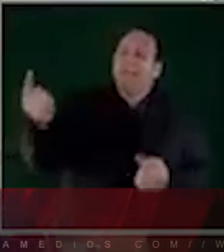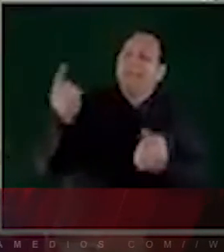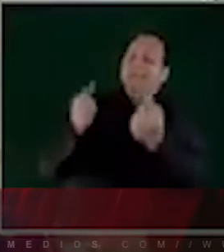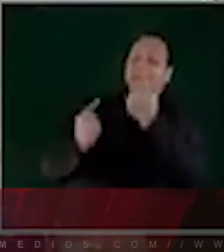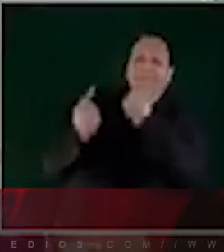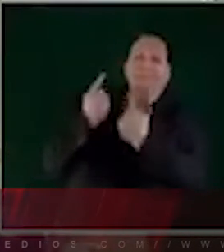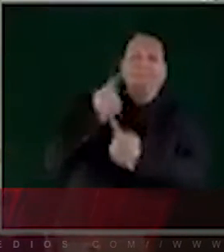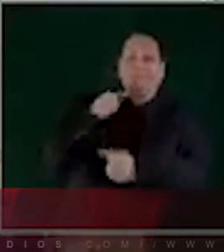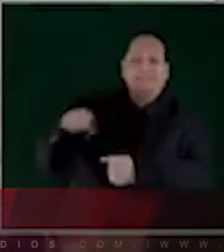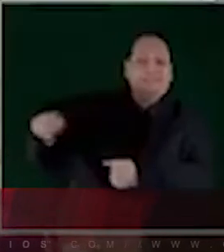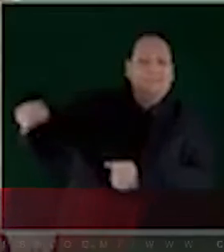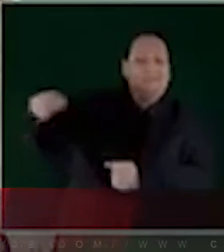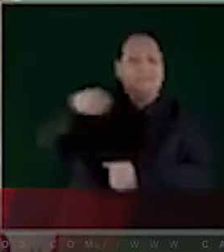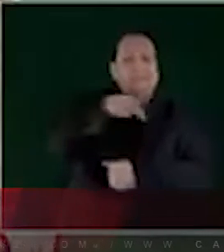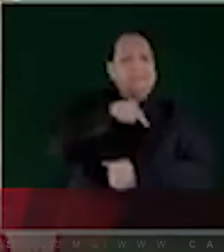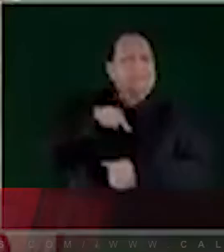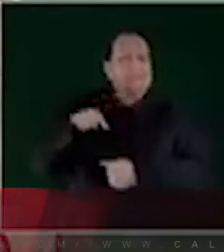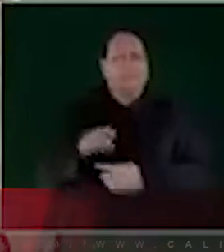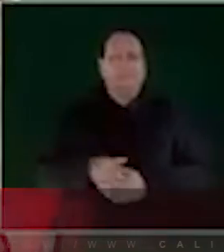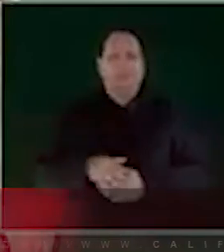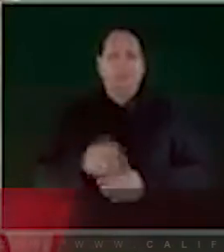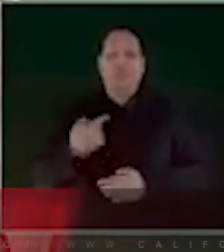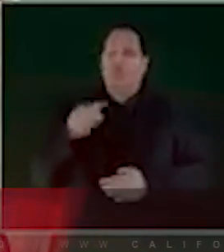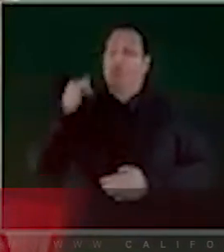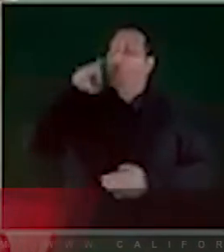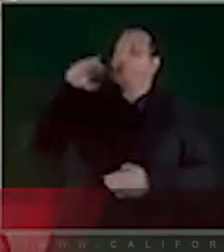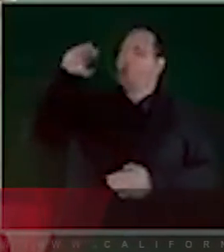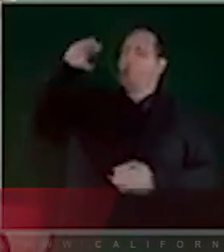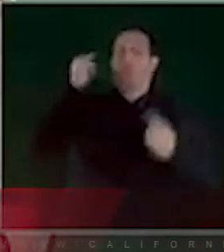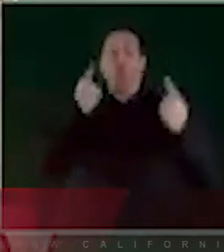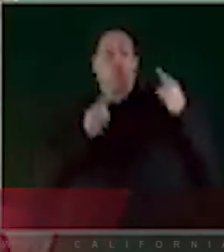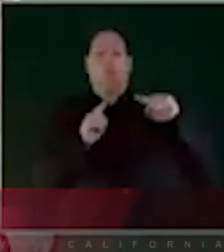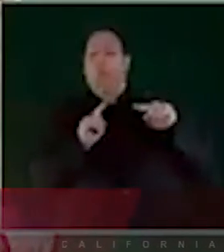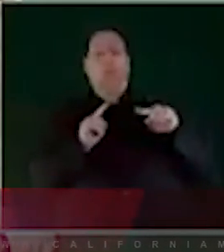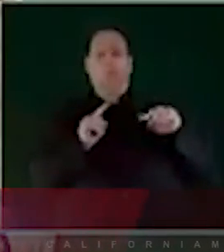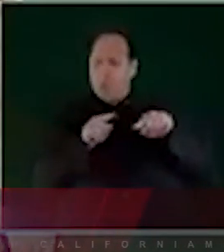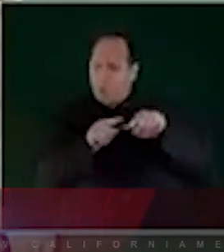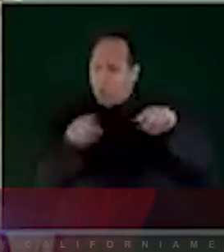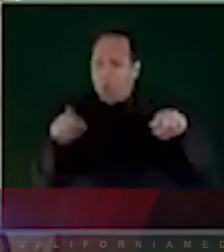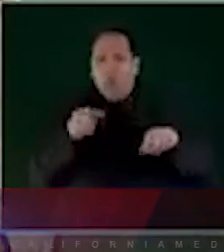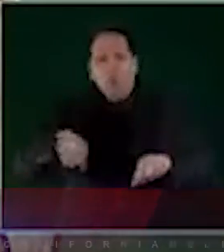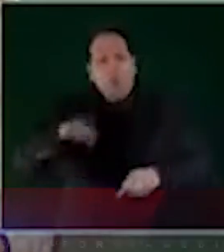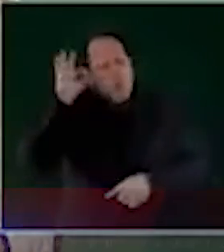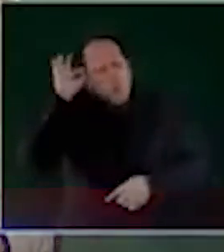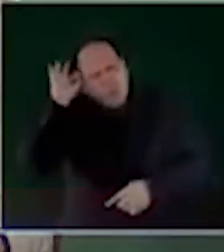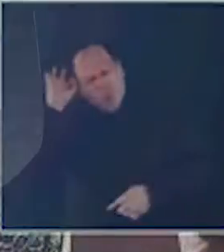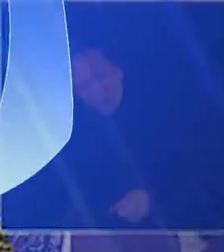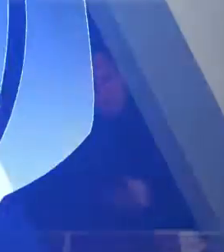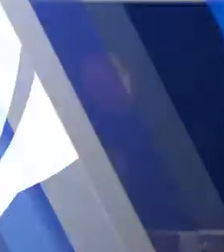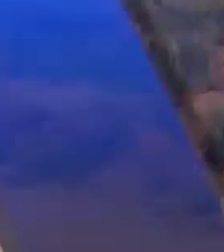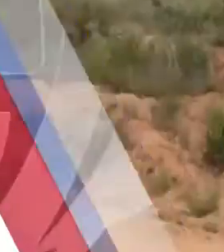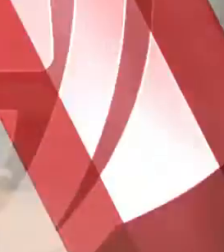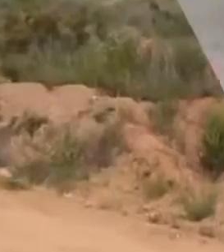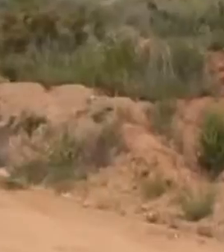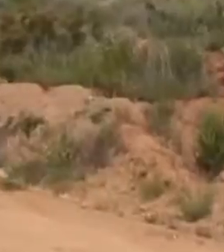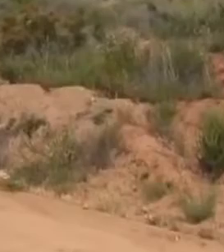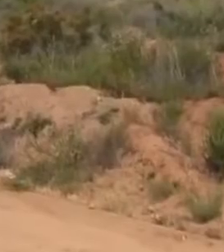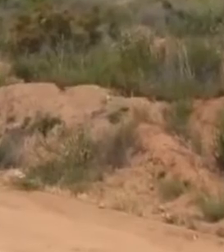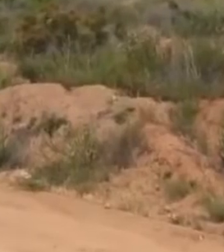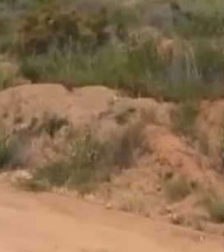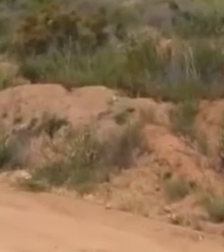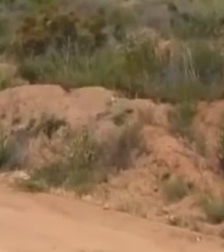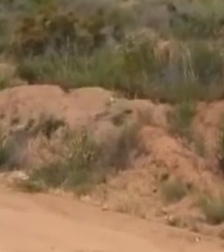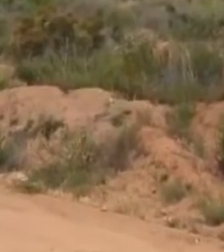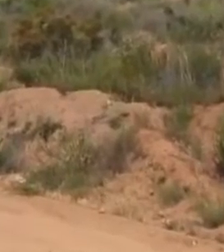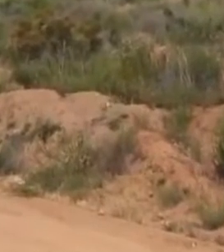manda es el que le debemos todo al pueblo en